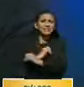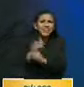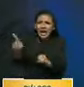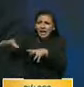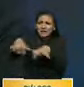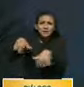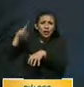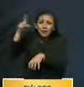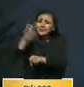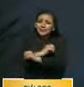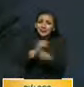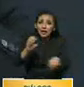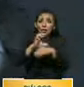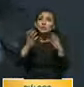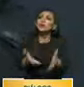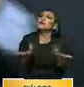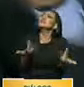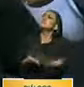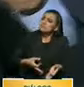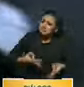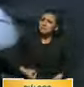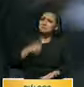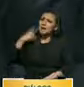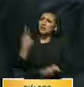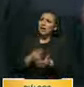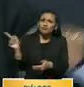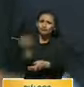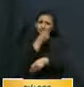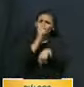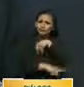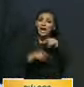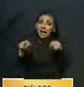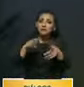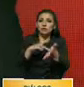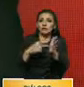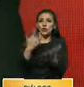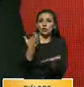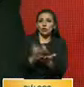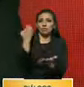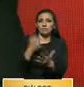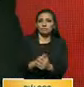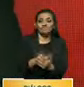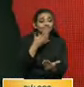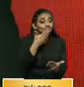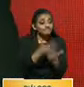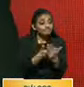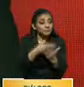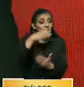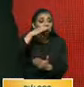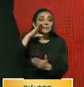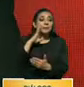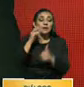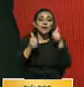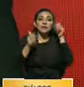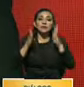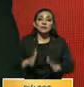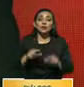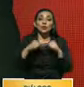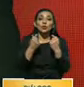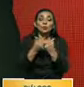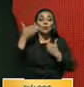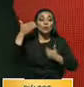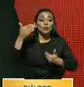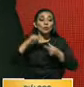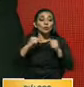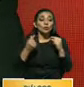los ecuatorianos esperando? Eso también es economía. Gracias al general Paco Moncayo, candidato del Acuerdo Nacional por